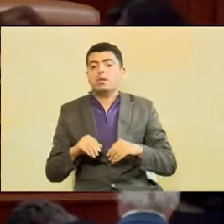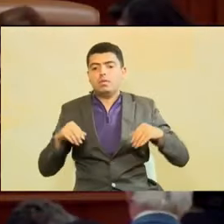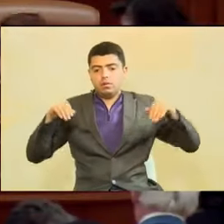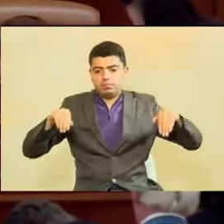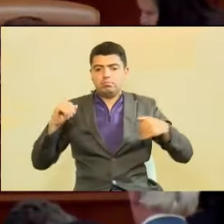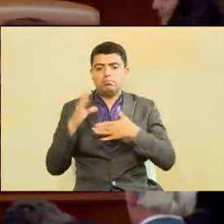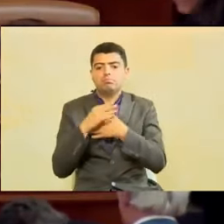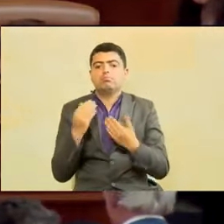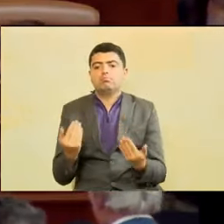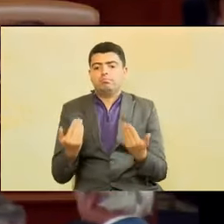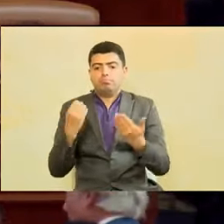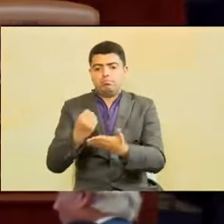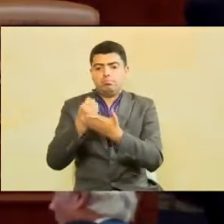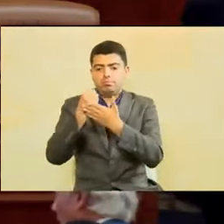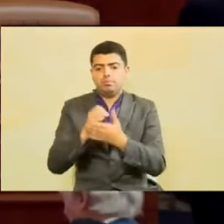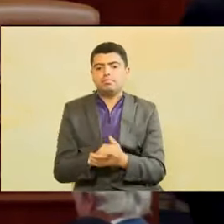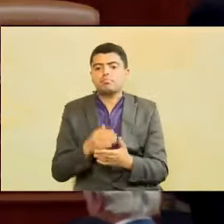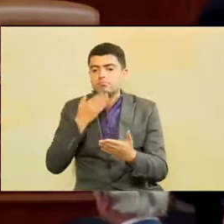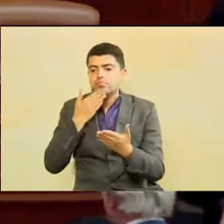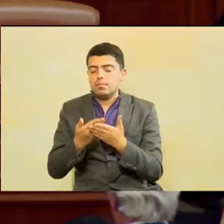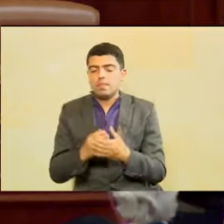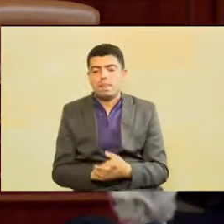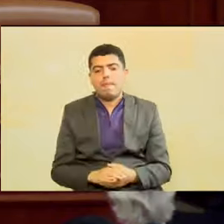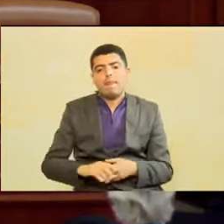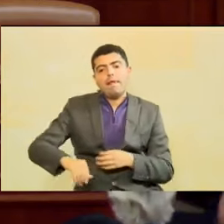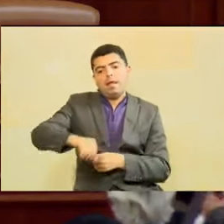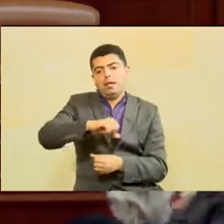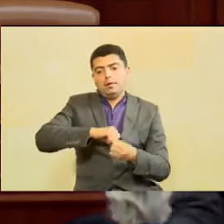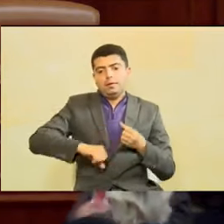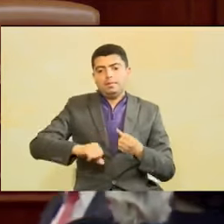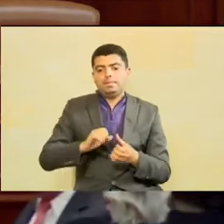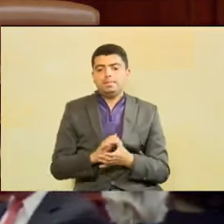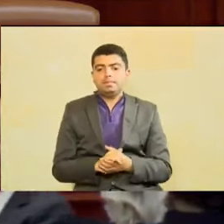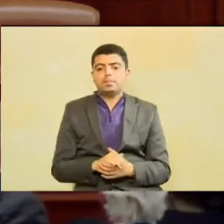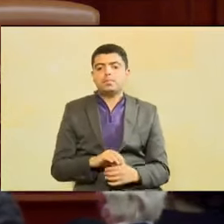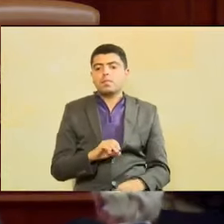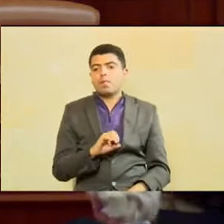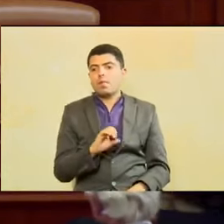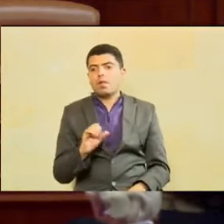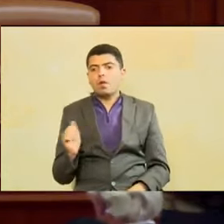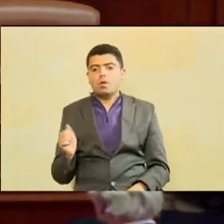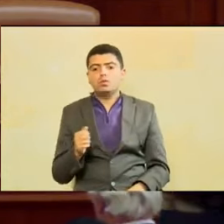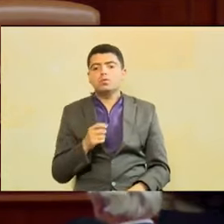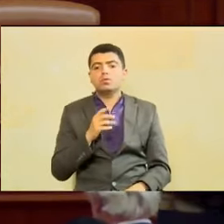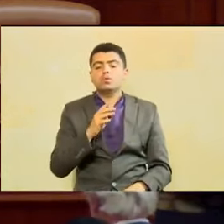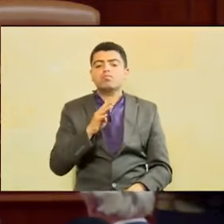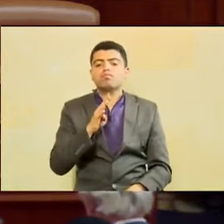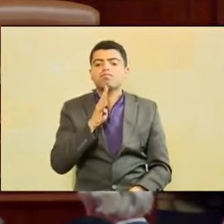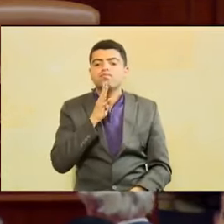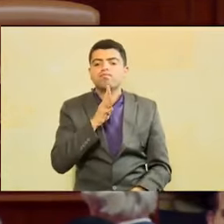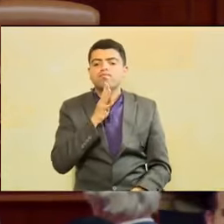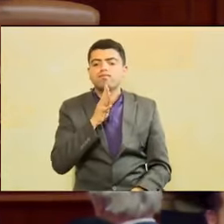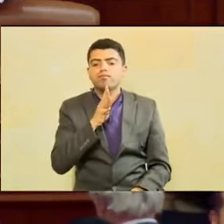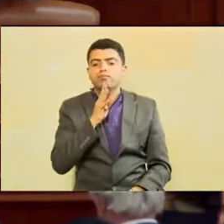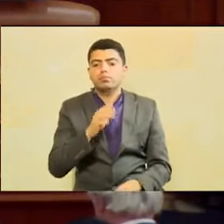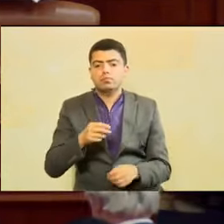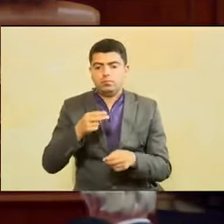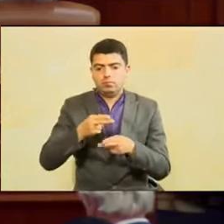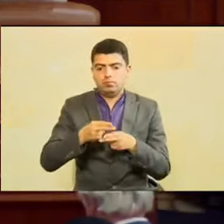gracias tiene el uso de la palabra el representante Germán alcides